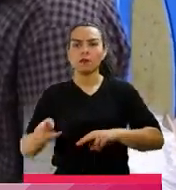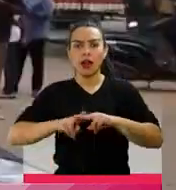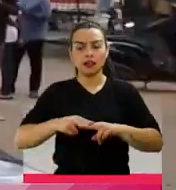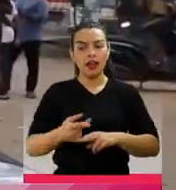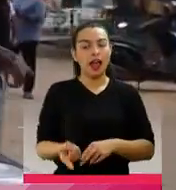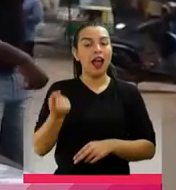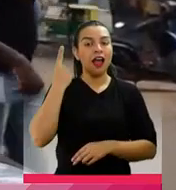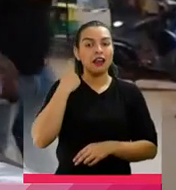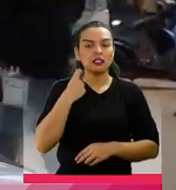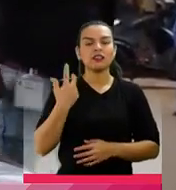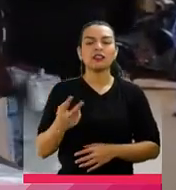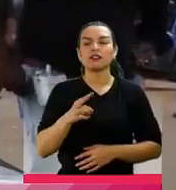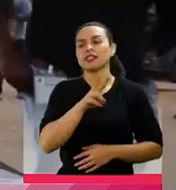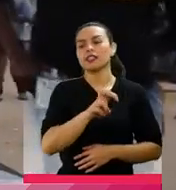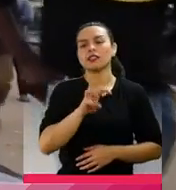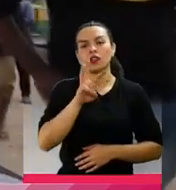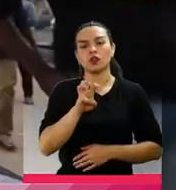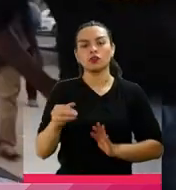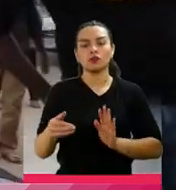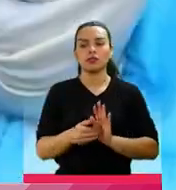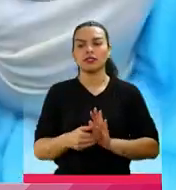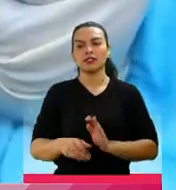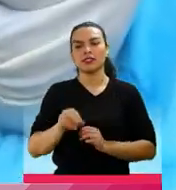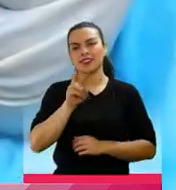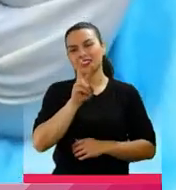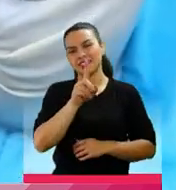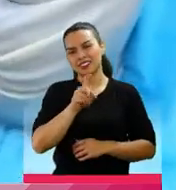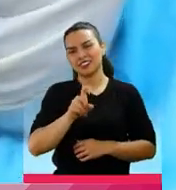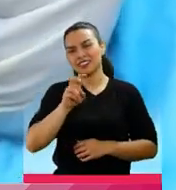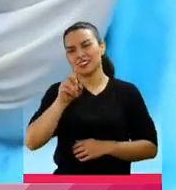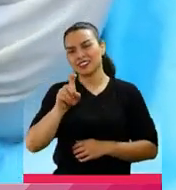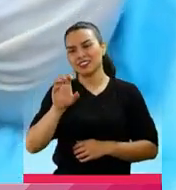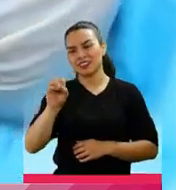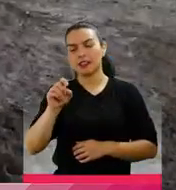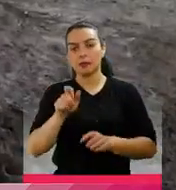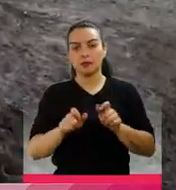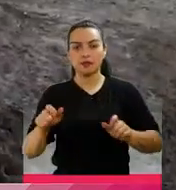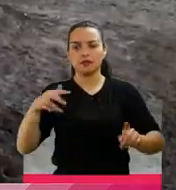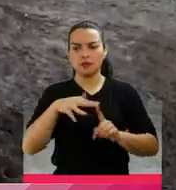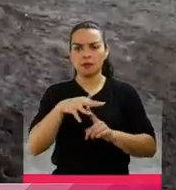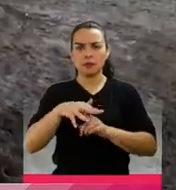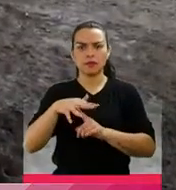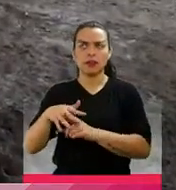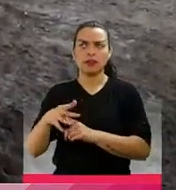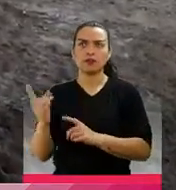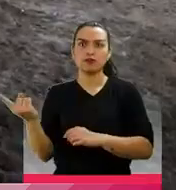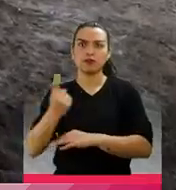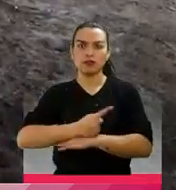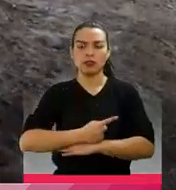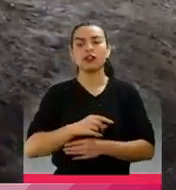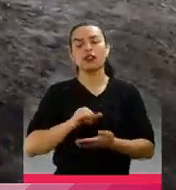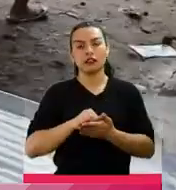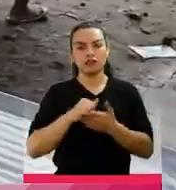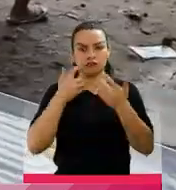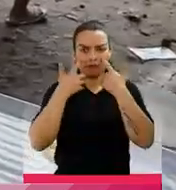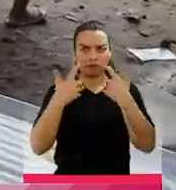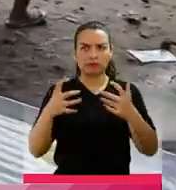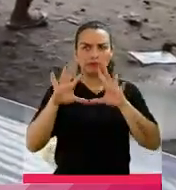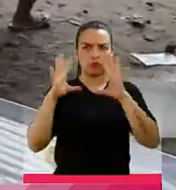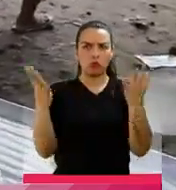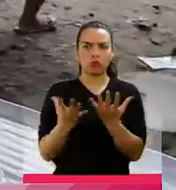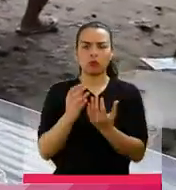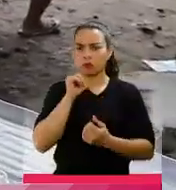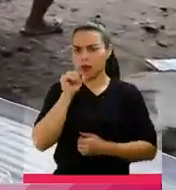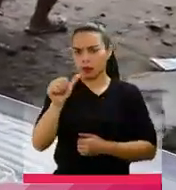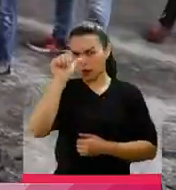notificaron 78.761 infectados en una sola jornada. Estas cifras son las más altas a nivel mundial desde que